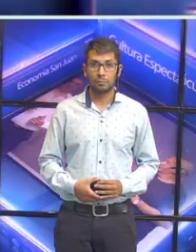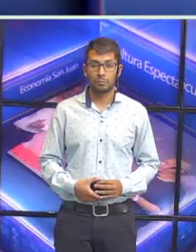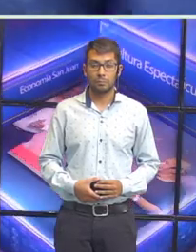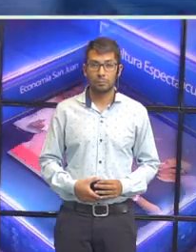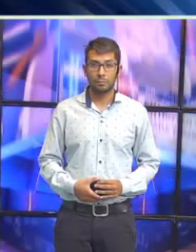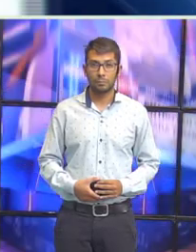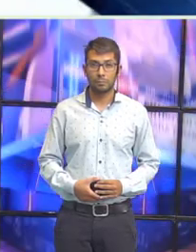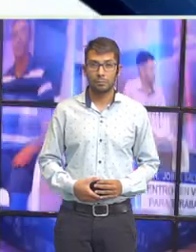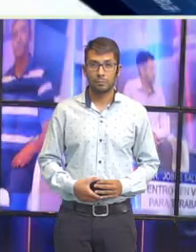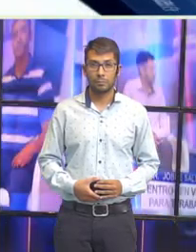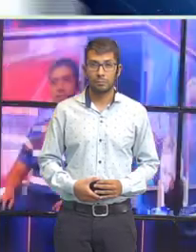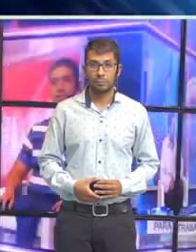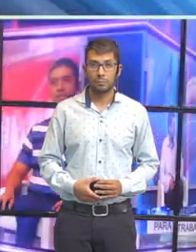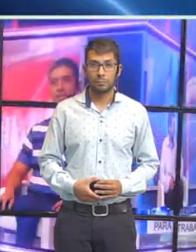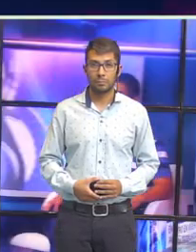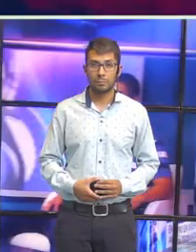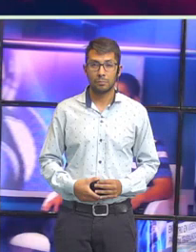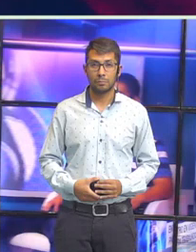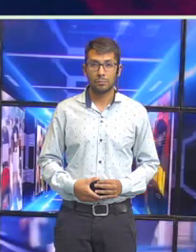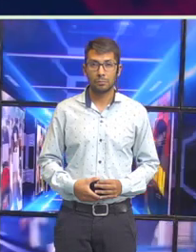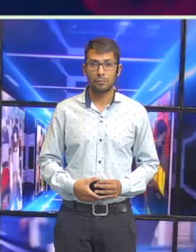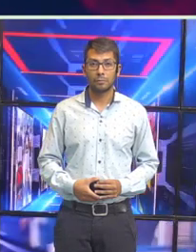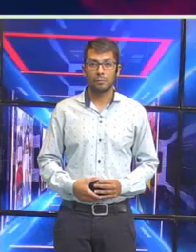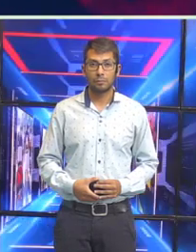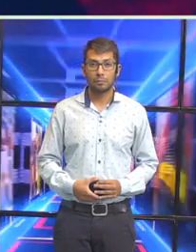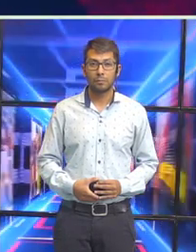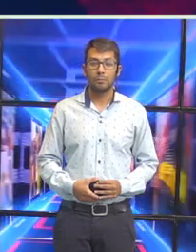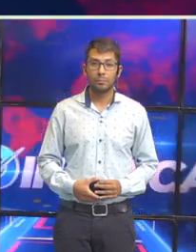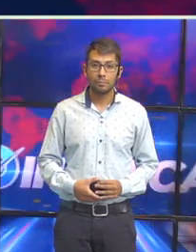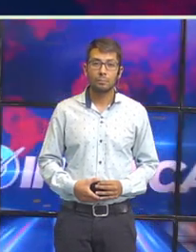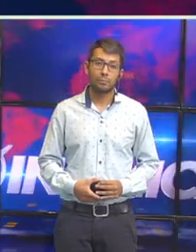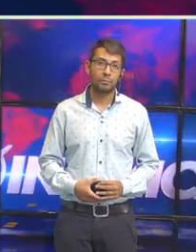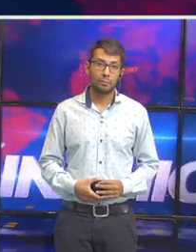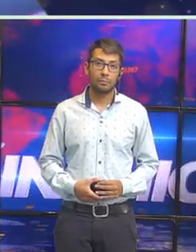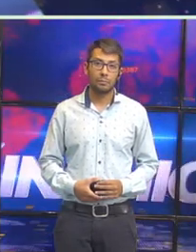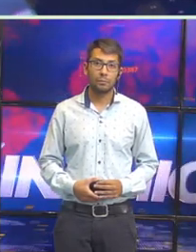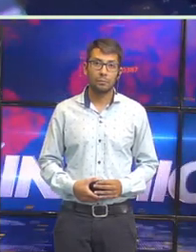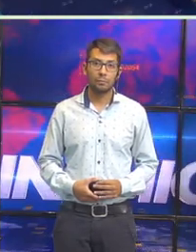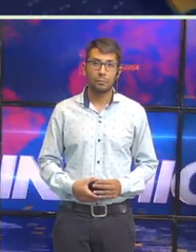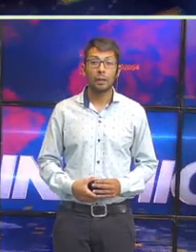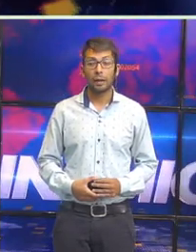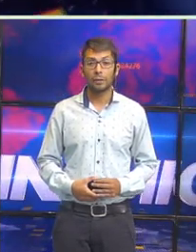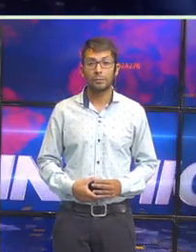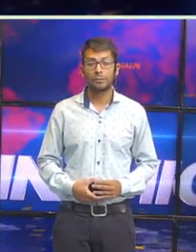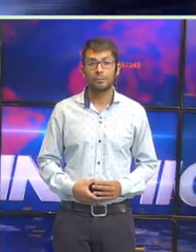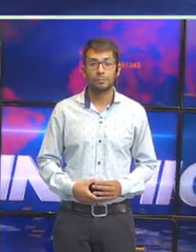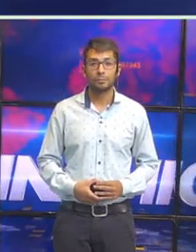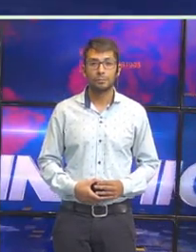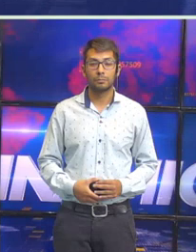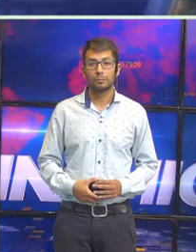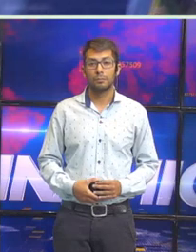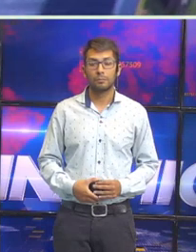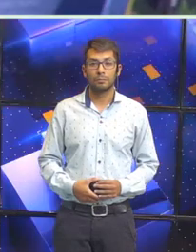fin de año suelen establecerse como una suerte de adelanto pago a cuenta de paritaria claro